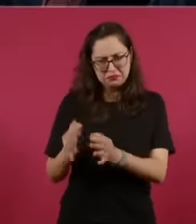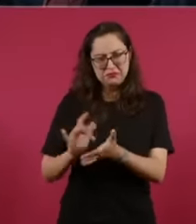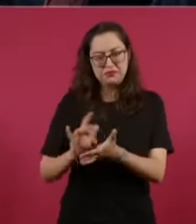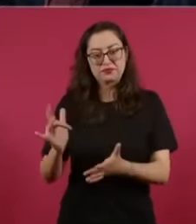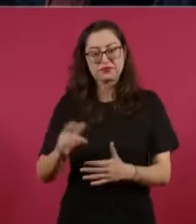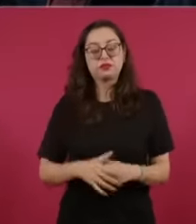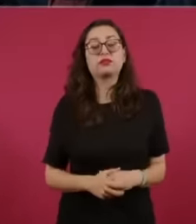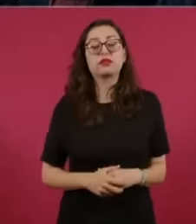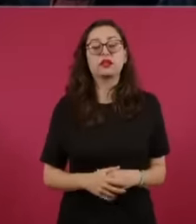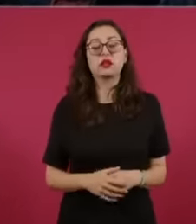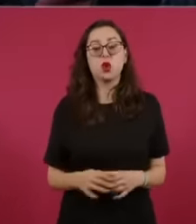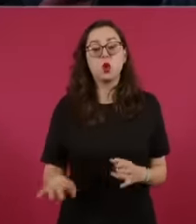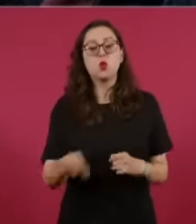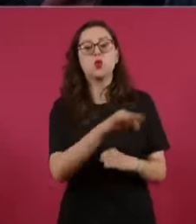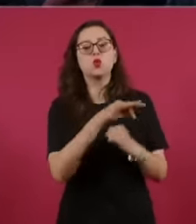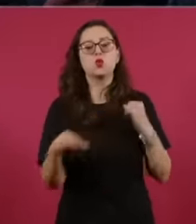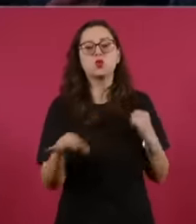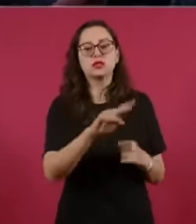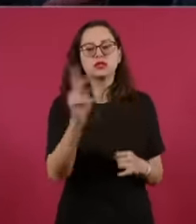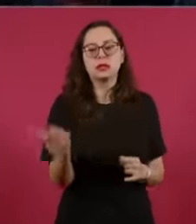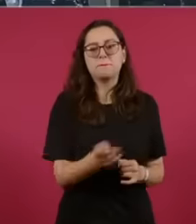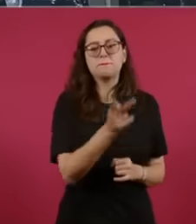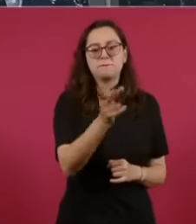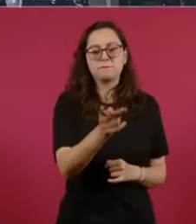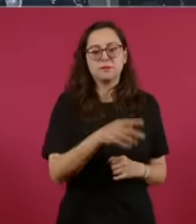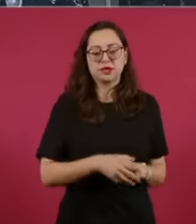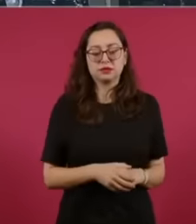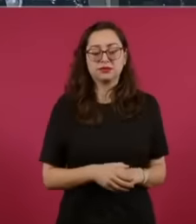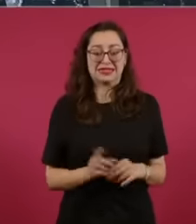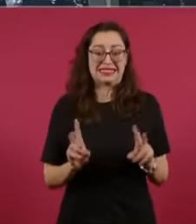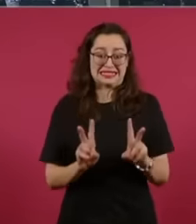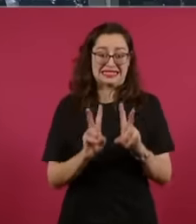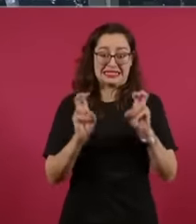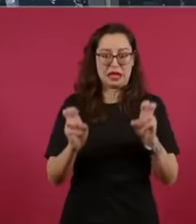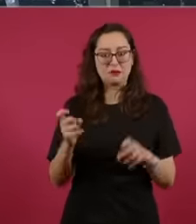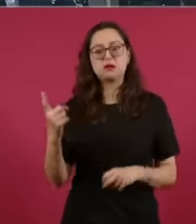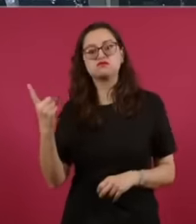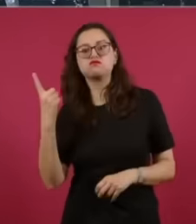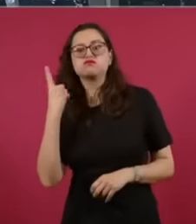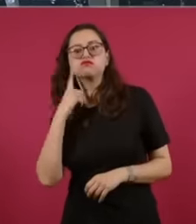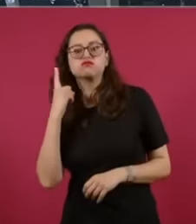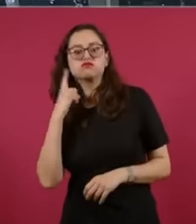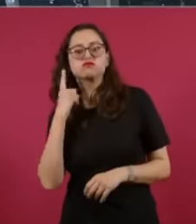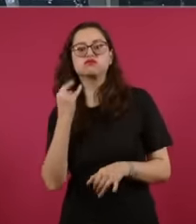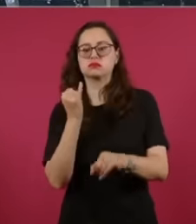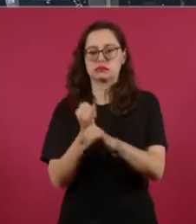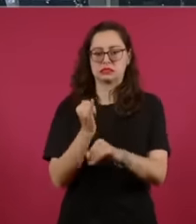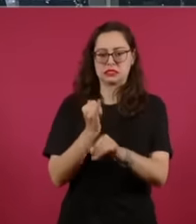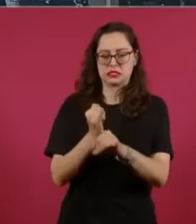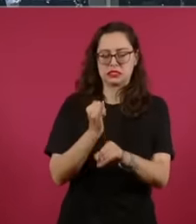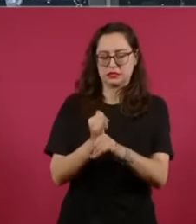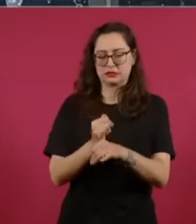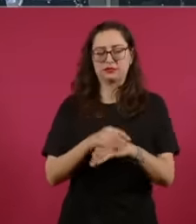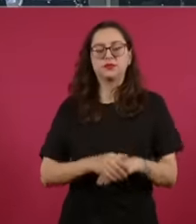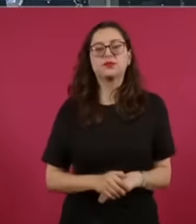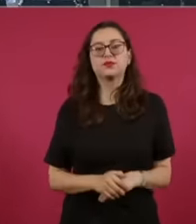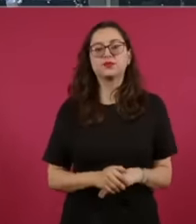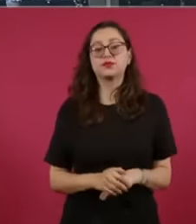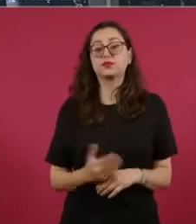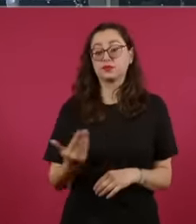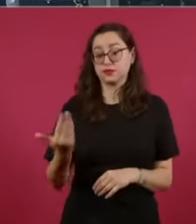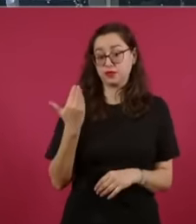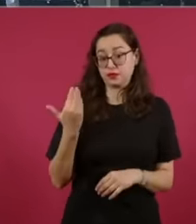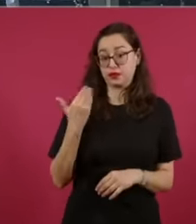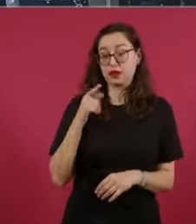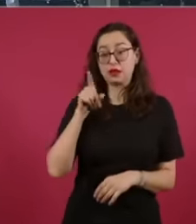Gracias, presidente. Ya por último, quiero retomar un tema que ha estado mucho en boga en redes sociales, derivado de una denuncia que se presentó